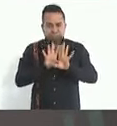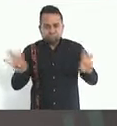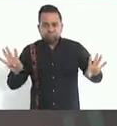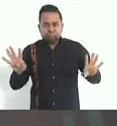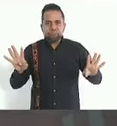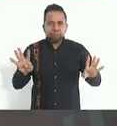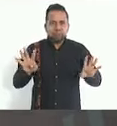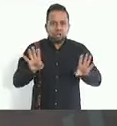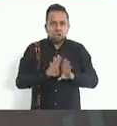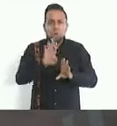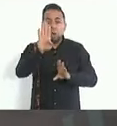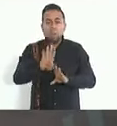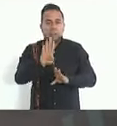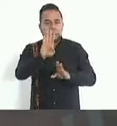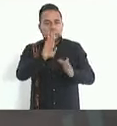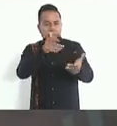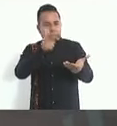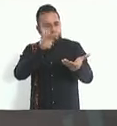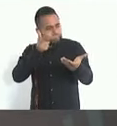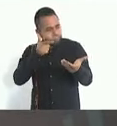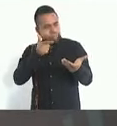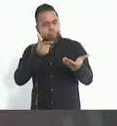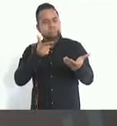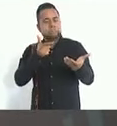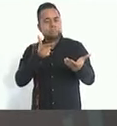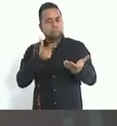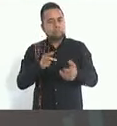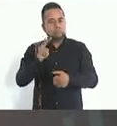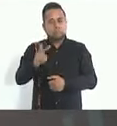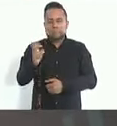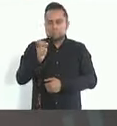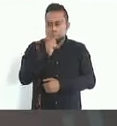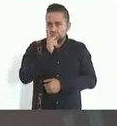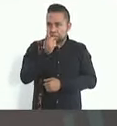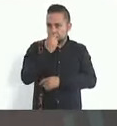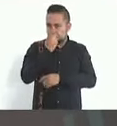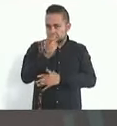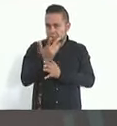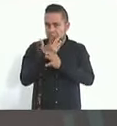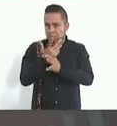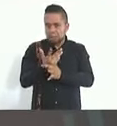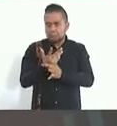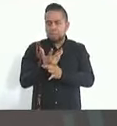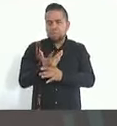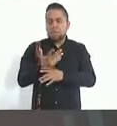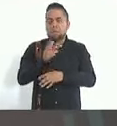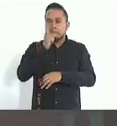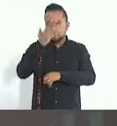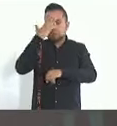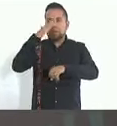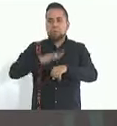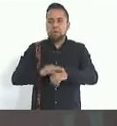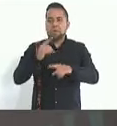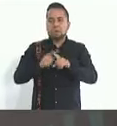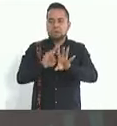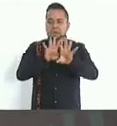estaban apuntando, y fue aquella expresión memorable de que los